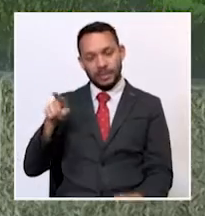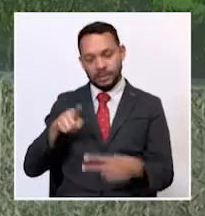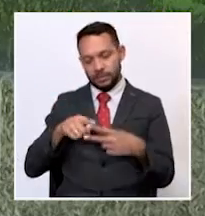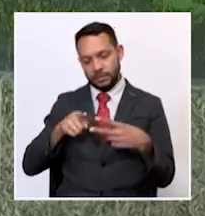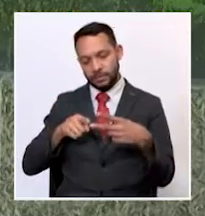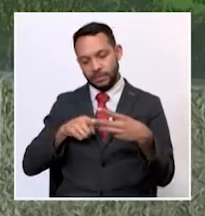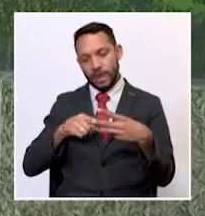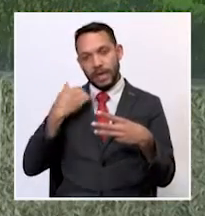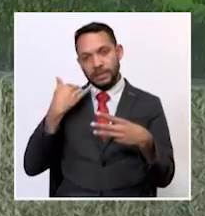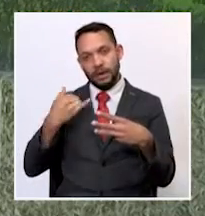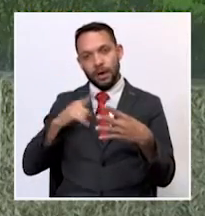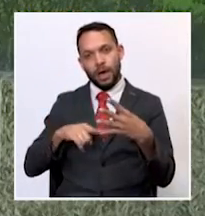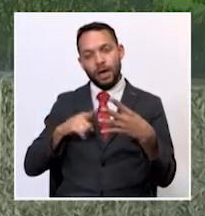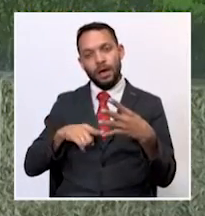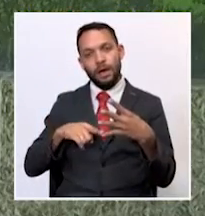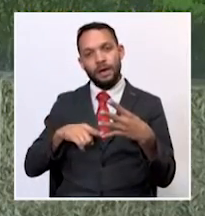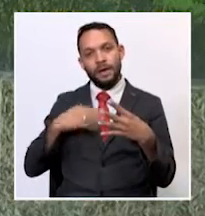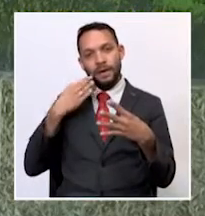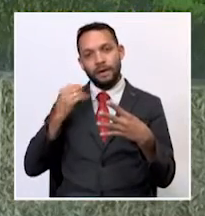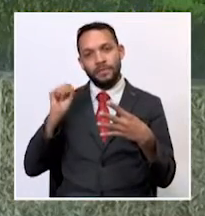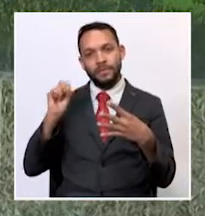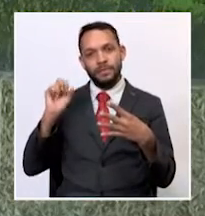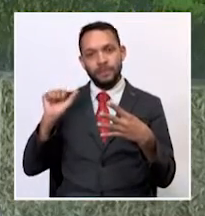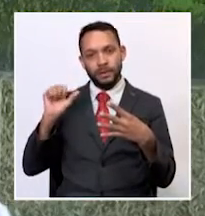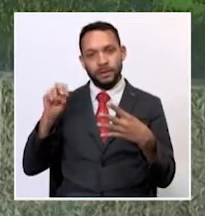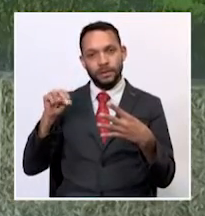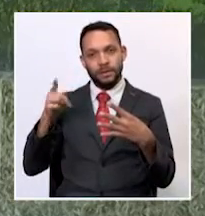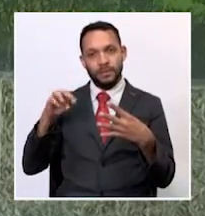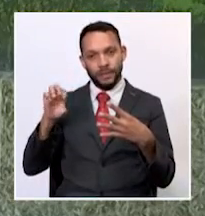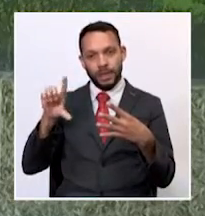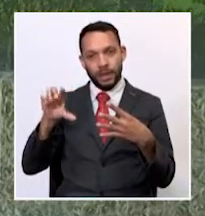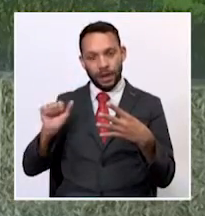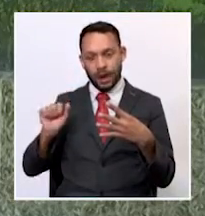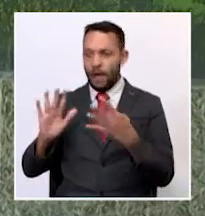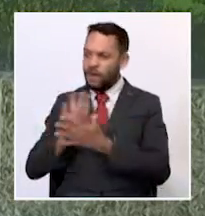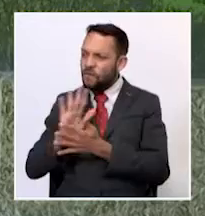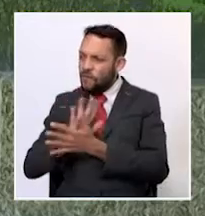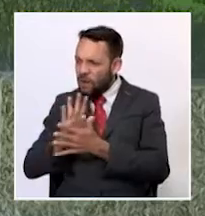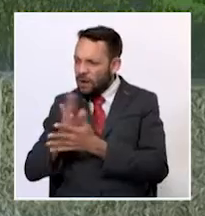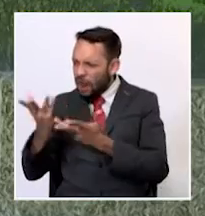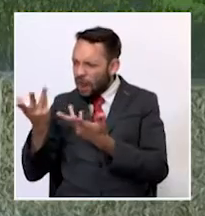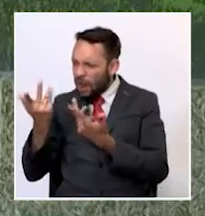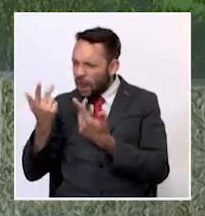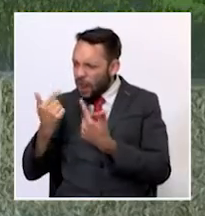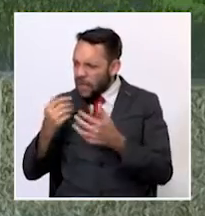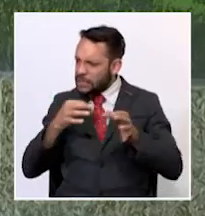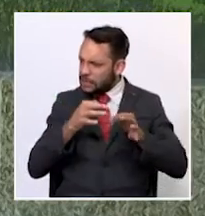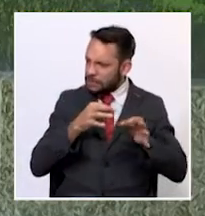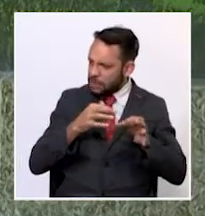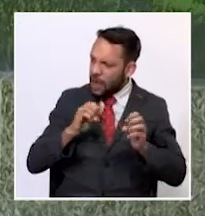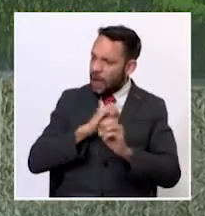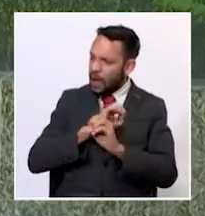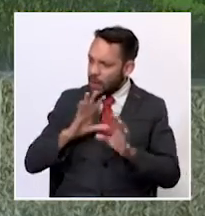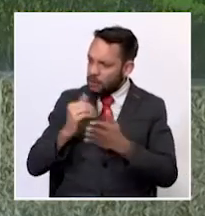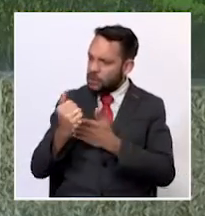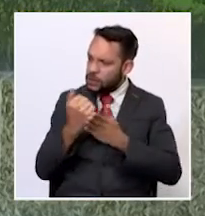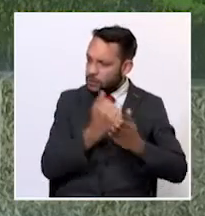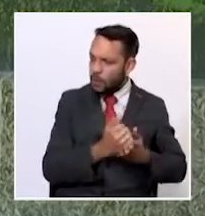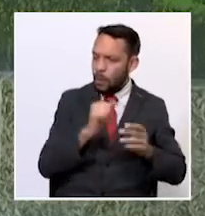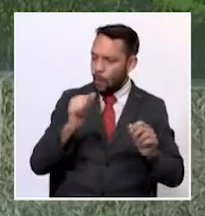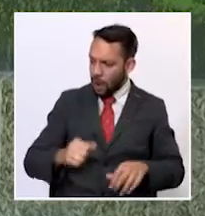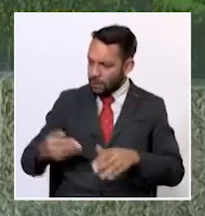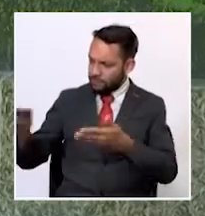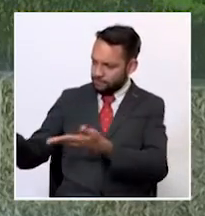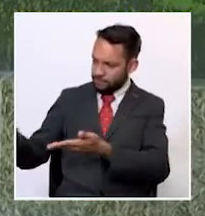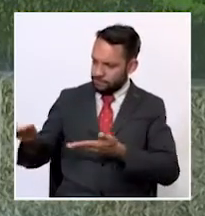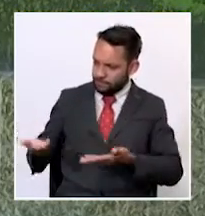la doctora Ángela Rosero, para que ustedes tengan esa información y puedan hacer parte de este gran programa de hidrología y